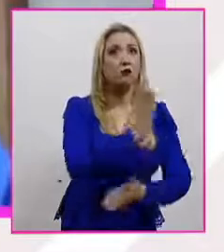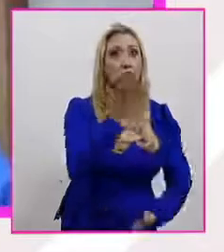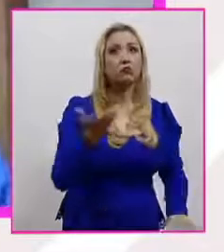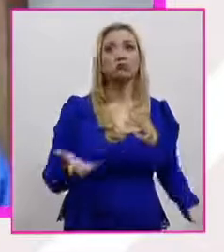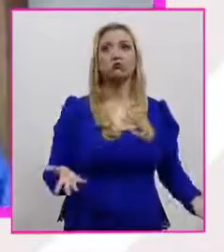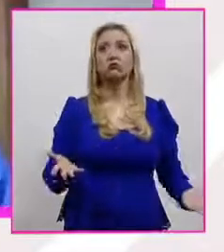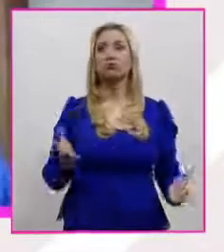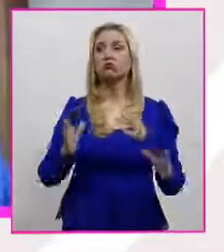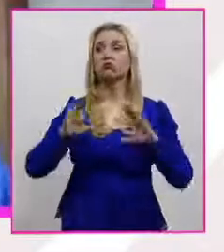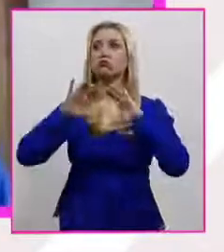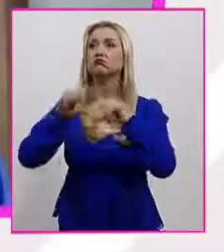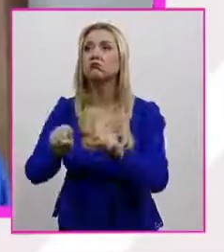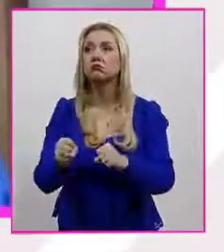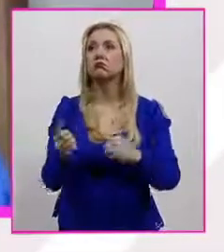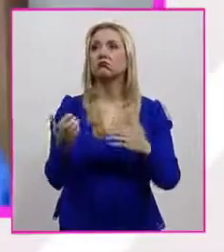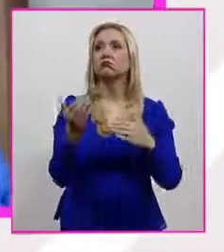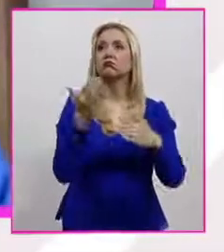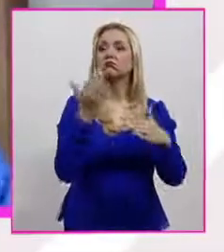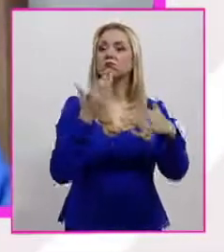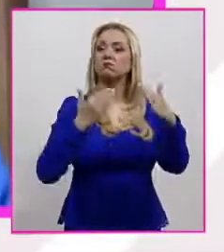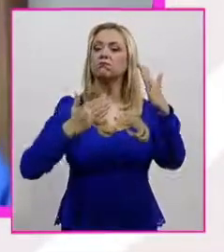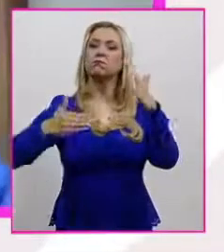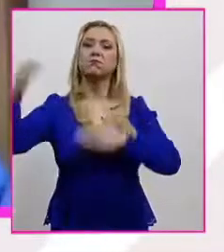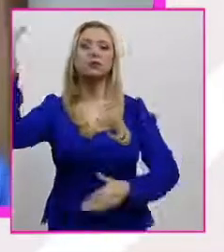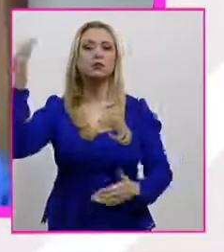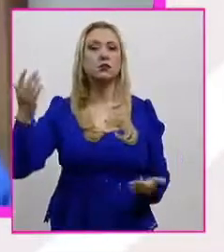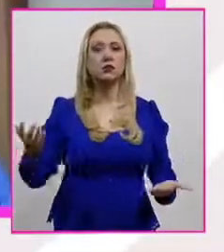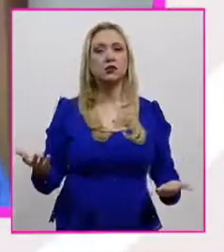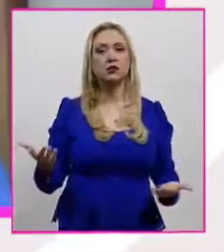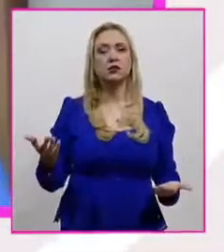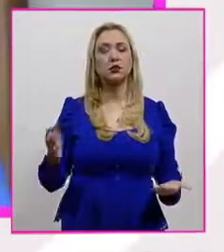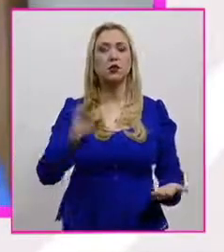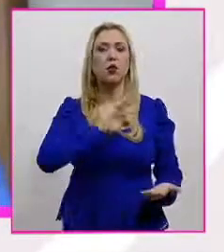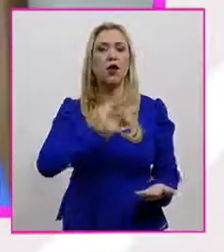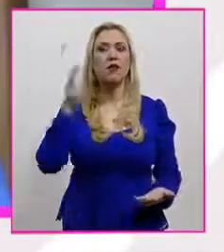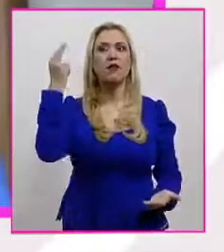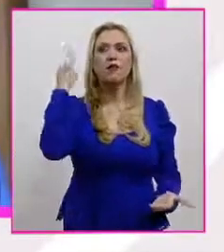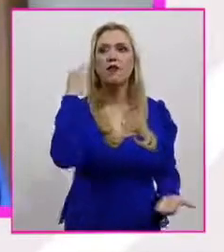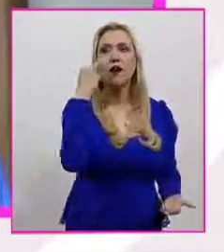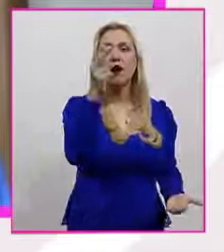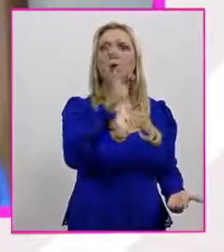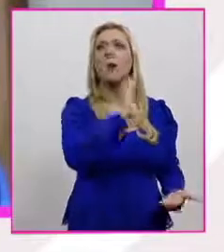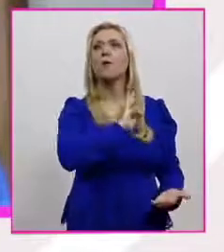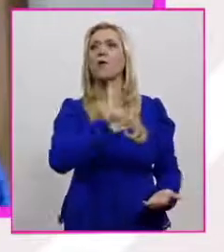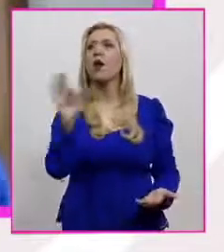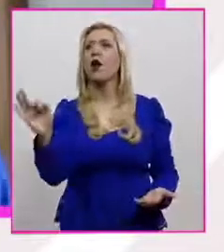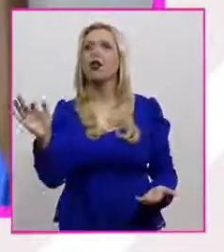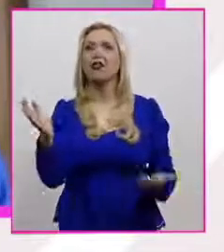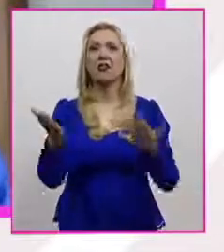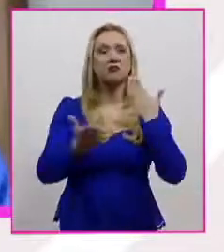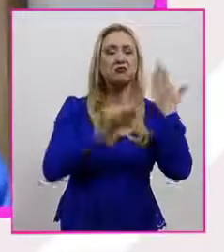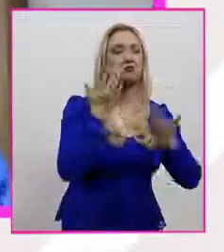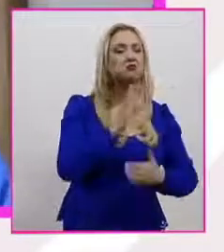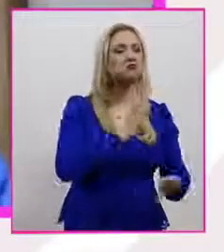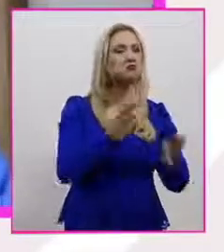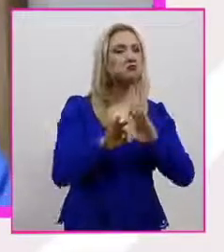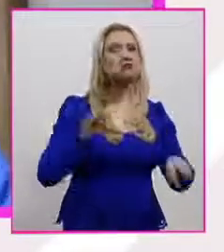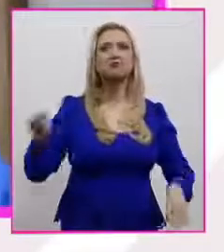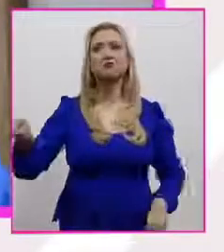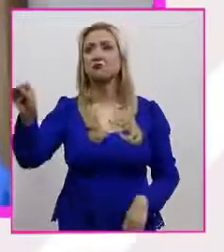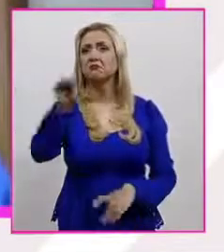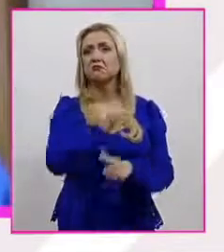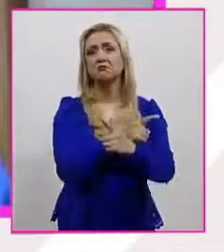en la escala social, es decir, tenga una mayor movilidad social que otras personas, o que progrese